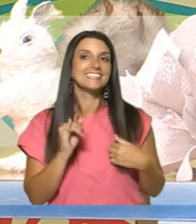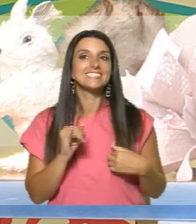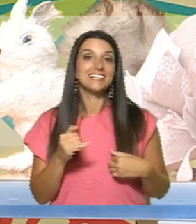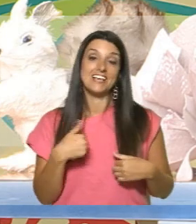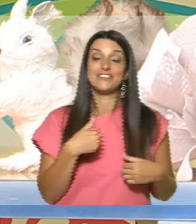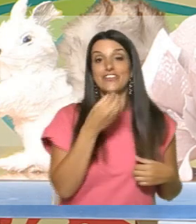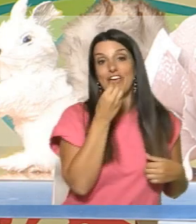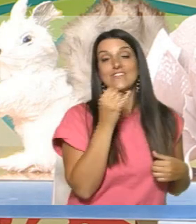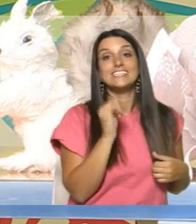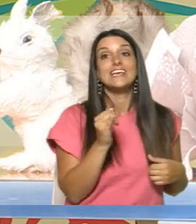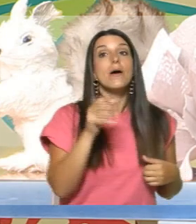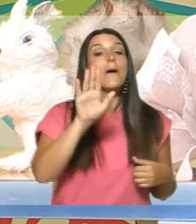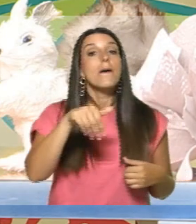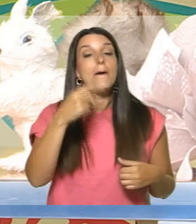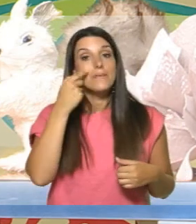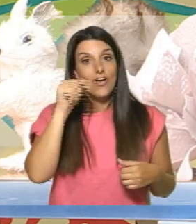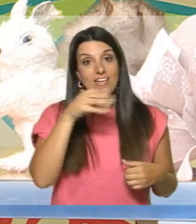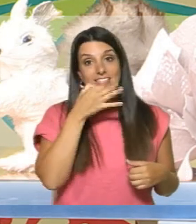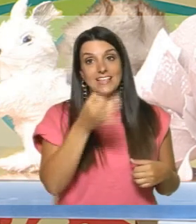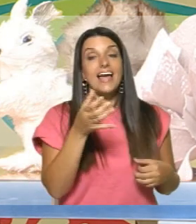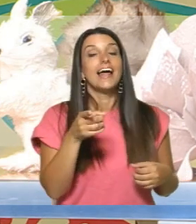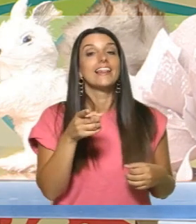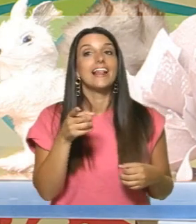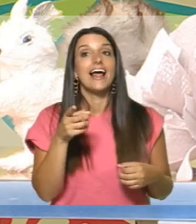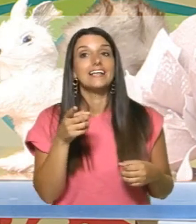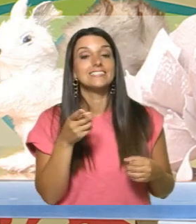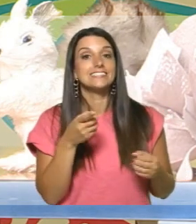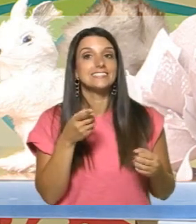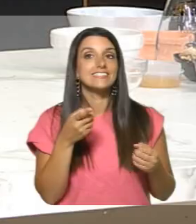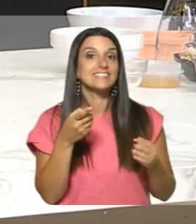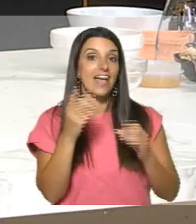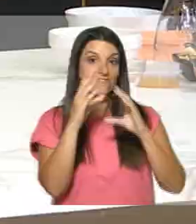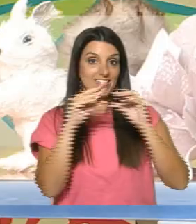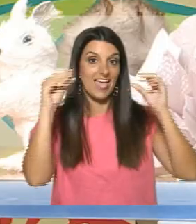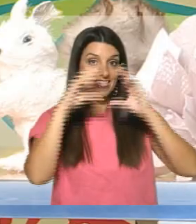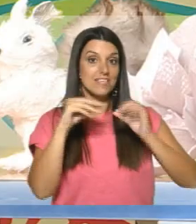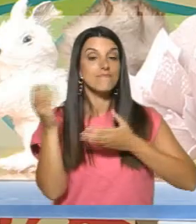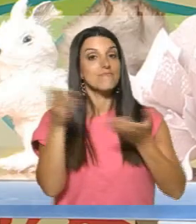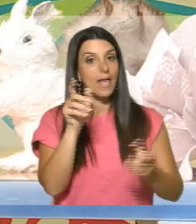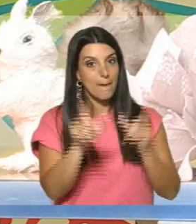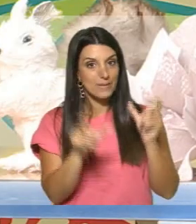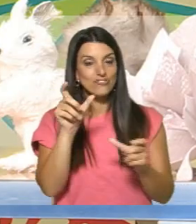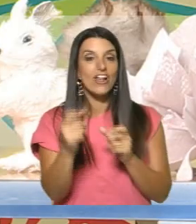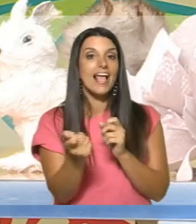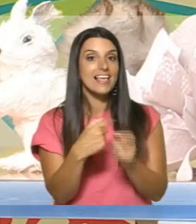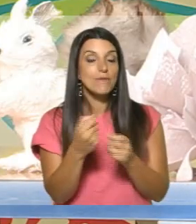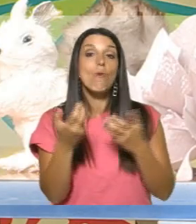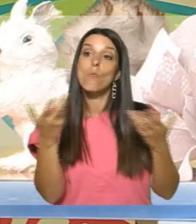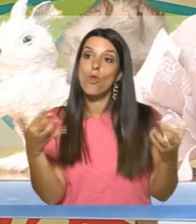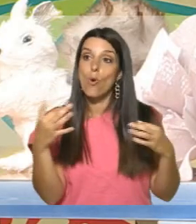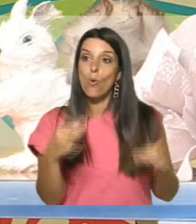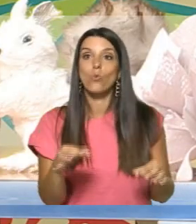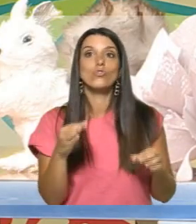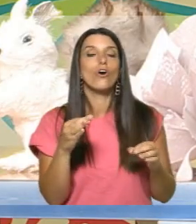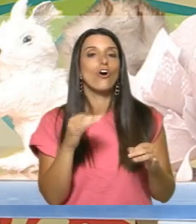yo. ¿Viste que hoy hablábamos de las las recetas navideñas. Ah, para las compras, invitar a la sí. gente que nos siga escribiendo. Bueno, justamente,